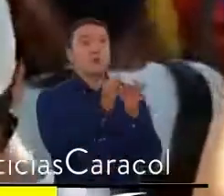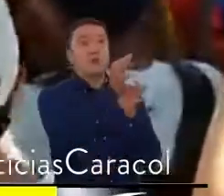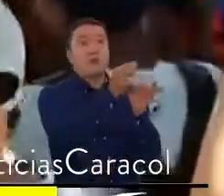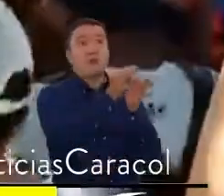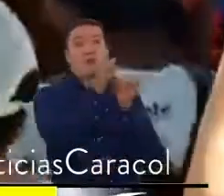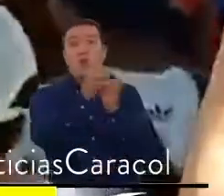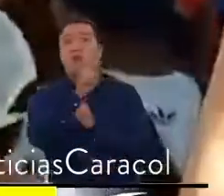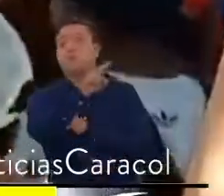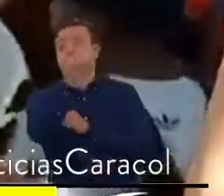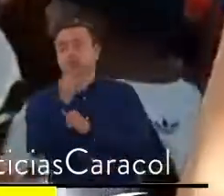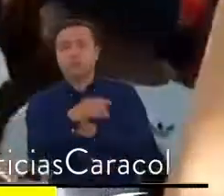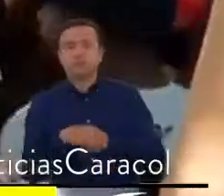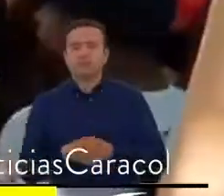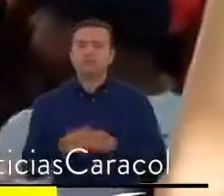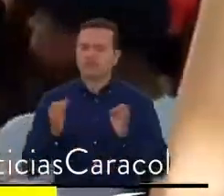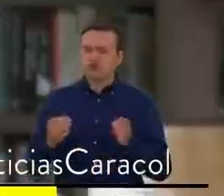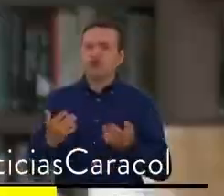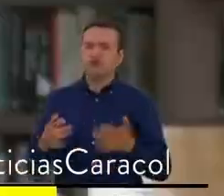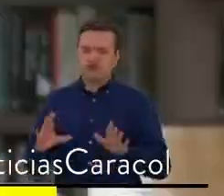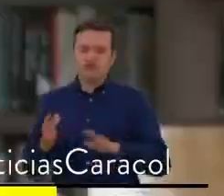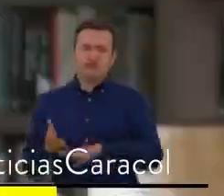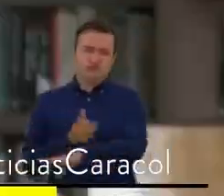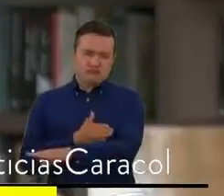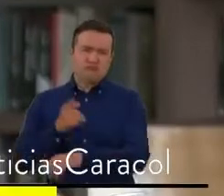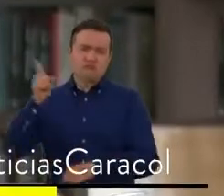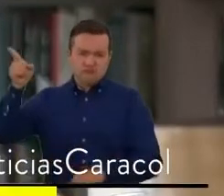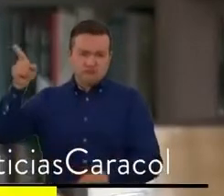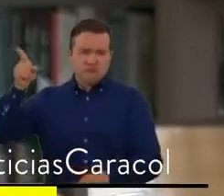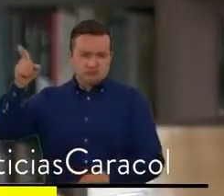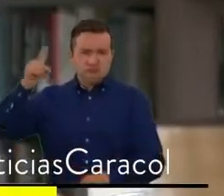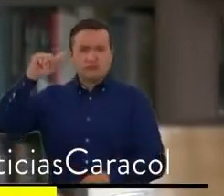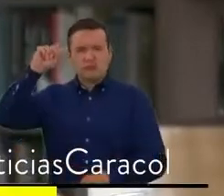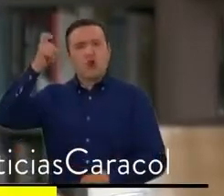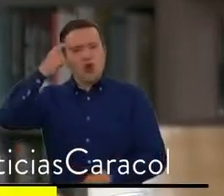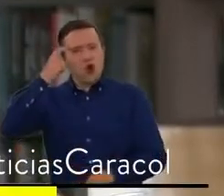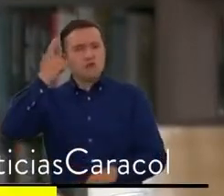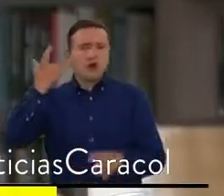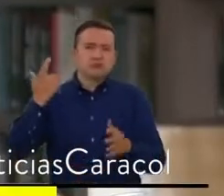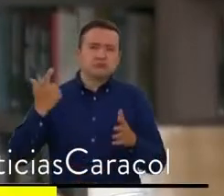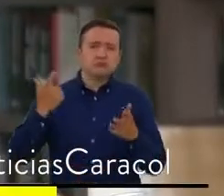de subsidios en unos programas que han tenido